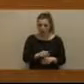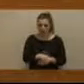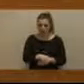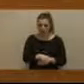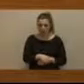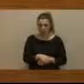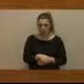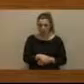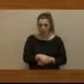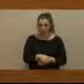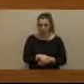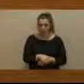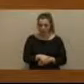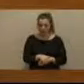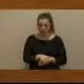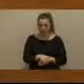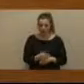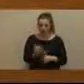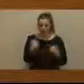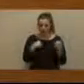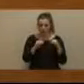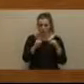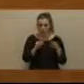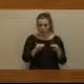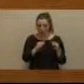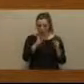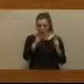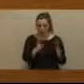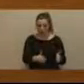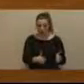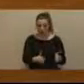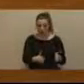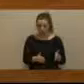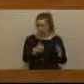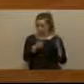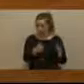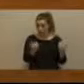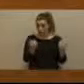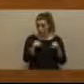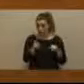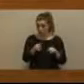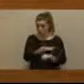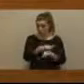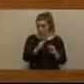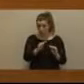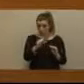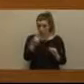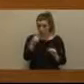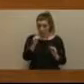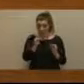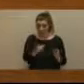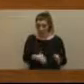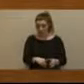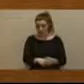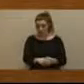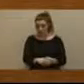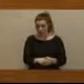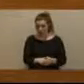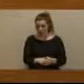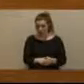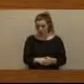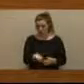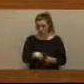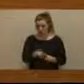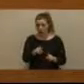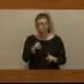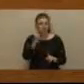que de una manera la de su actuación, la de usted mismo, la de su gobierno, la de su presidente, como de ruines y de